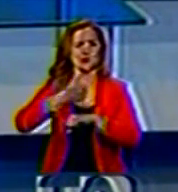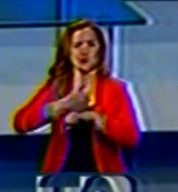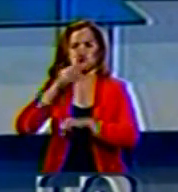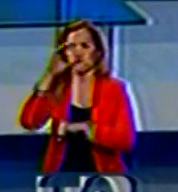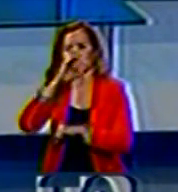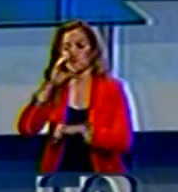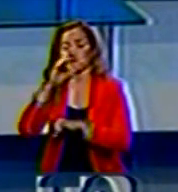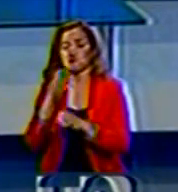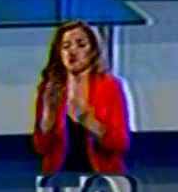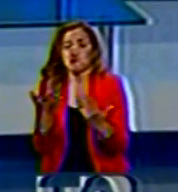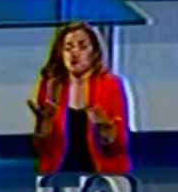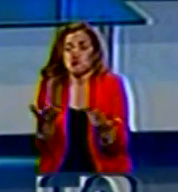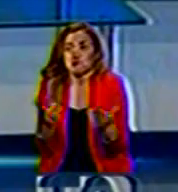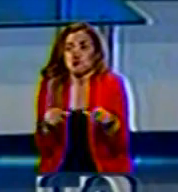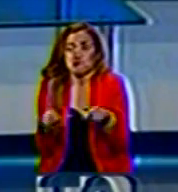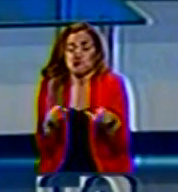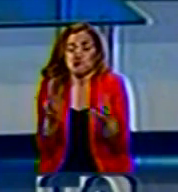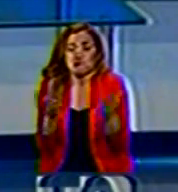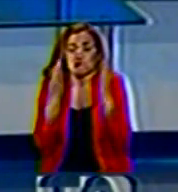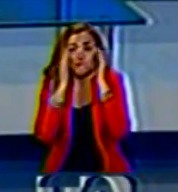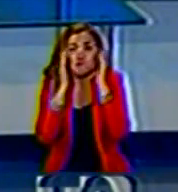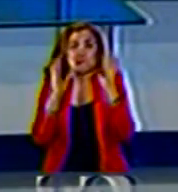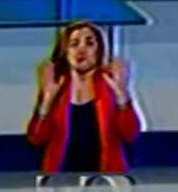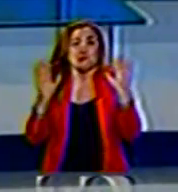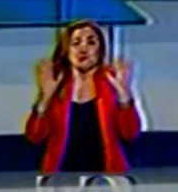poder explicar cuál es su paradero.